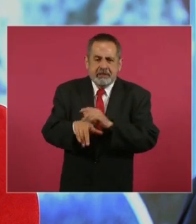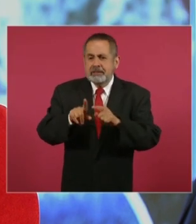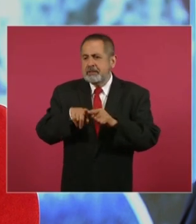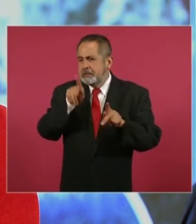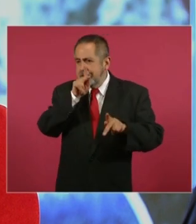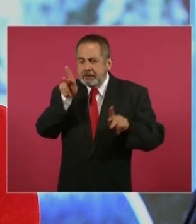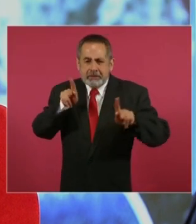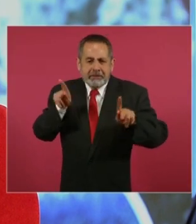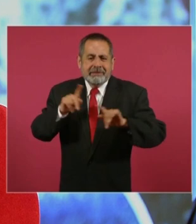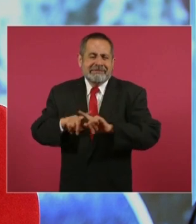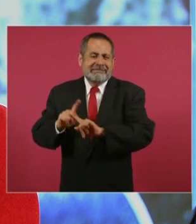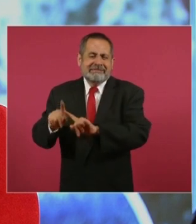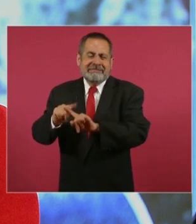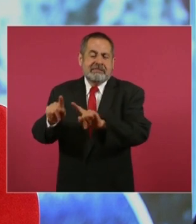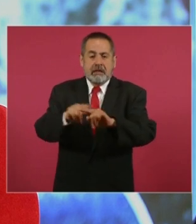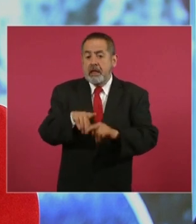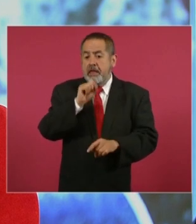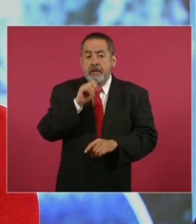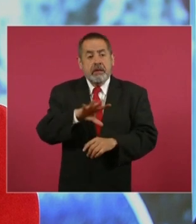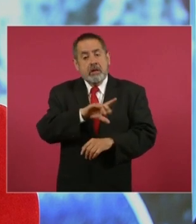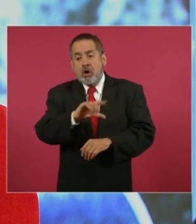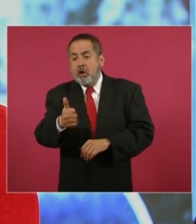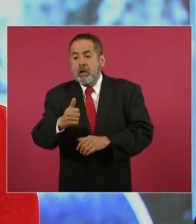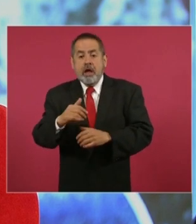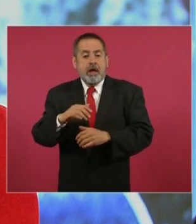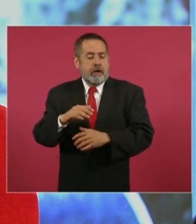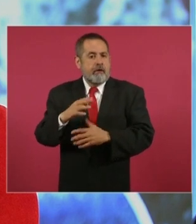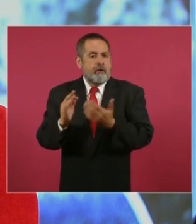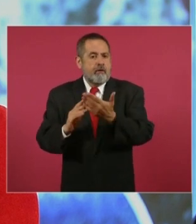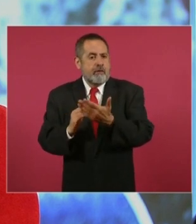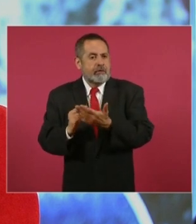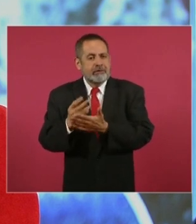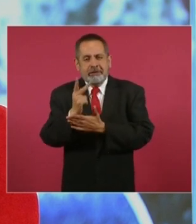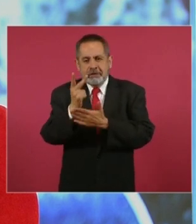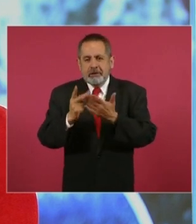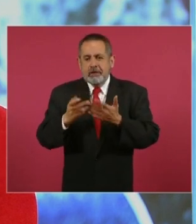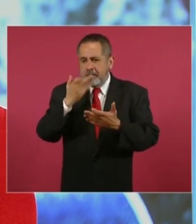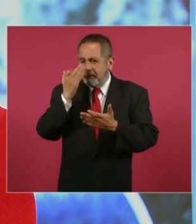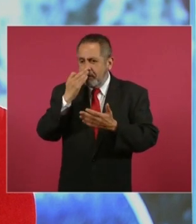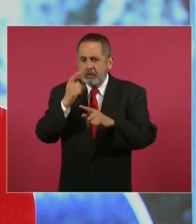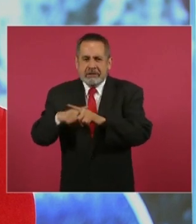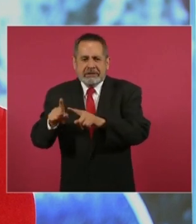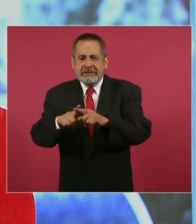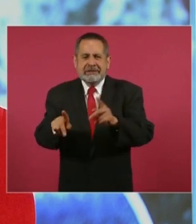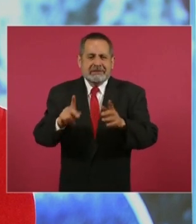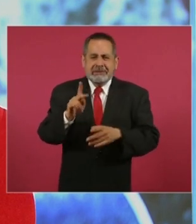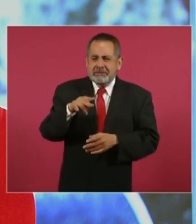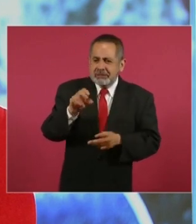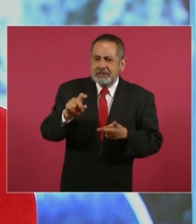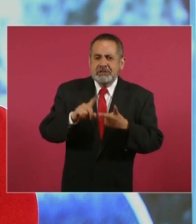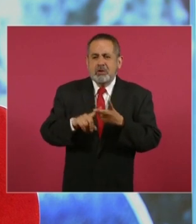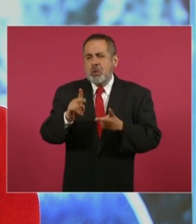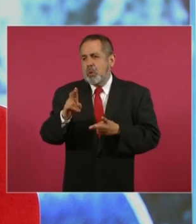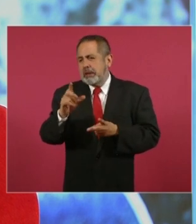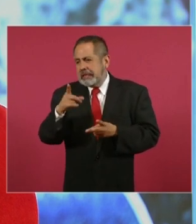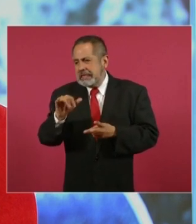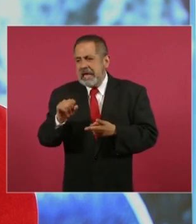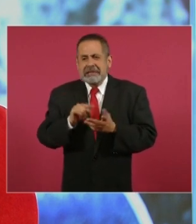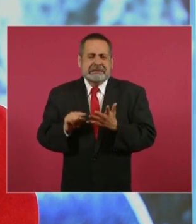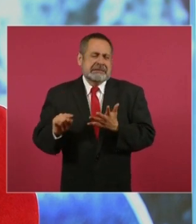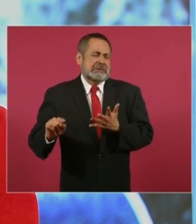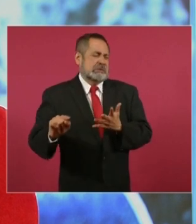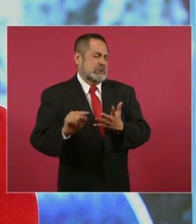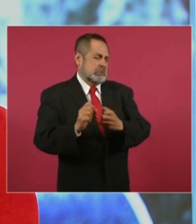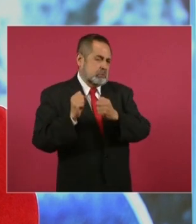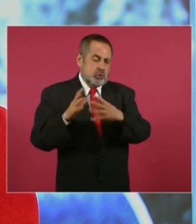Resguardamos también con esto la flora única en el mundo, como las cactáceas, manglares, pinos, orquídeas.